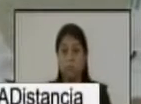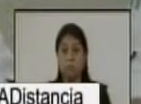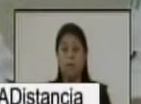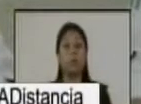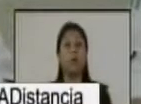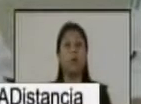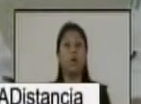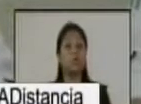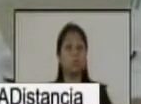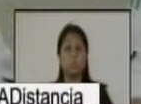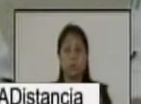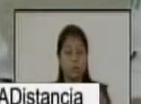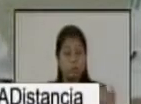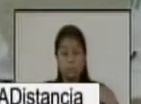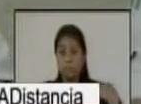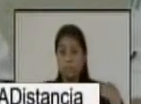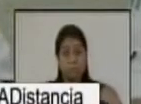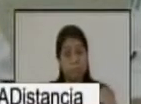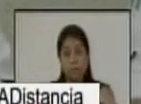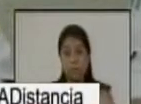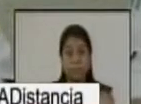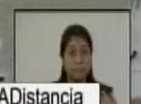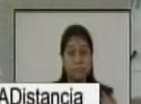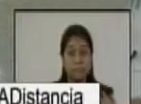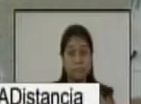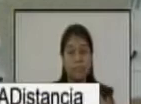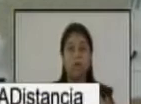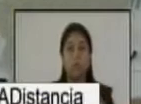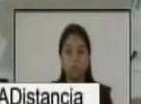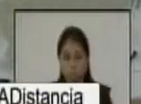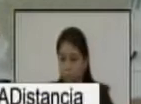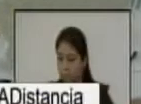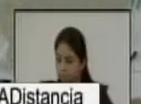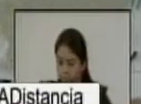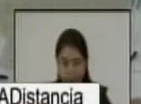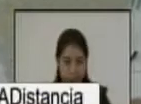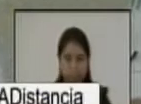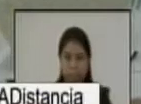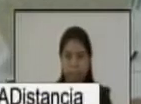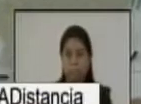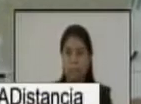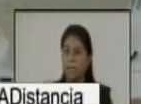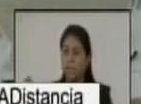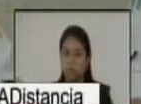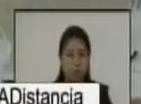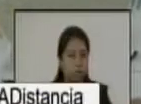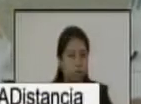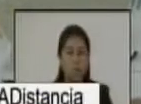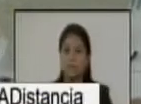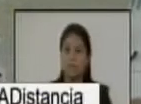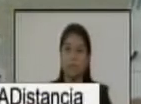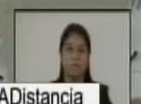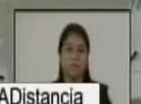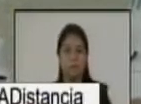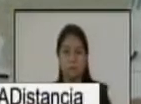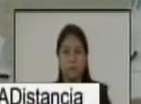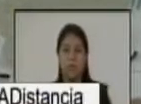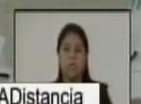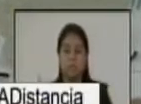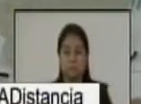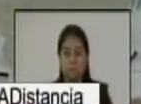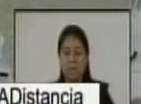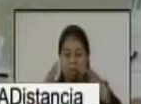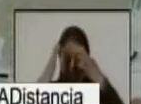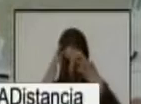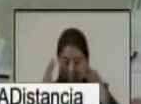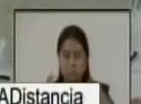con nuestra responsabilidad. Hemos estado al frente en todo lo que hemos hecho. Hemos tomado las